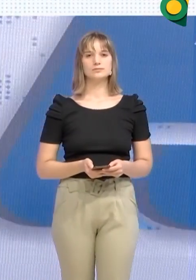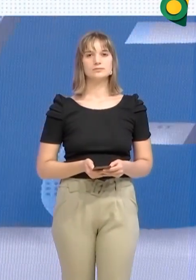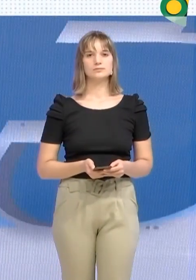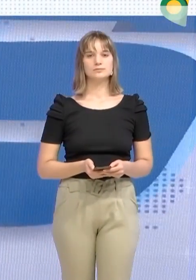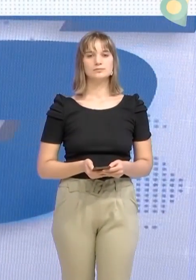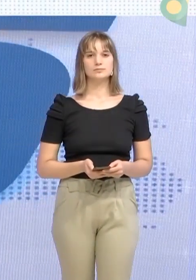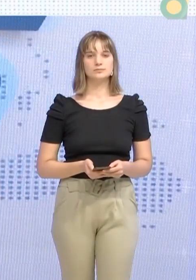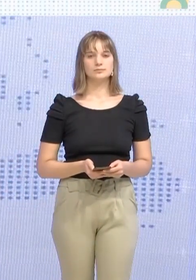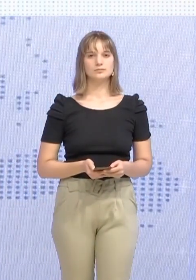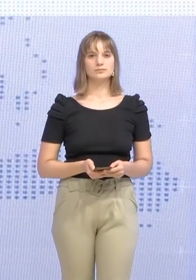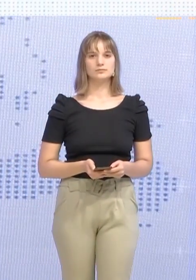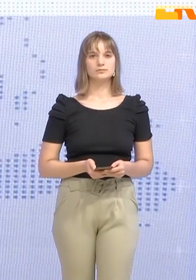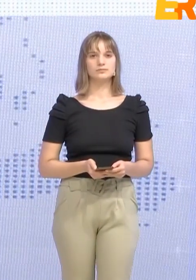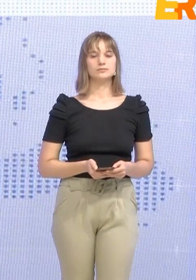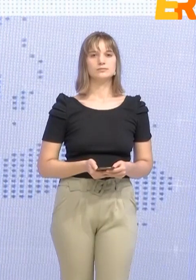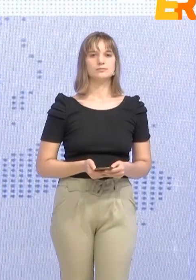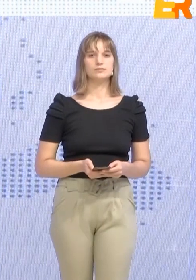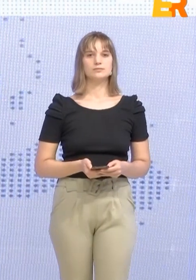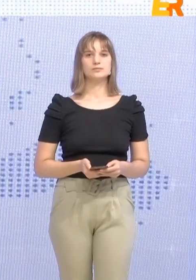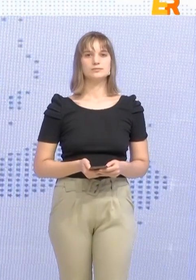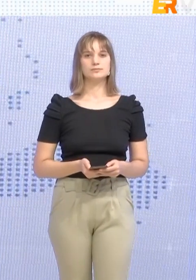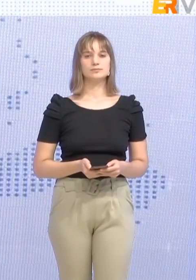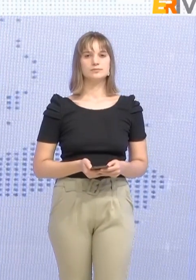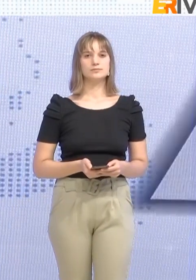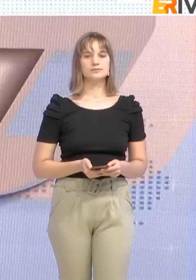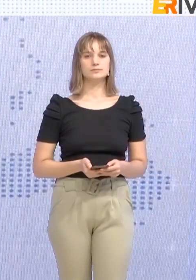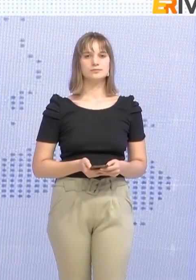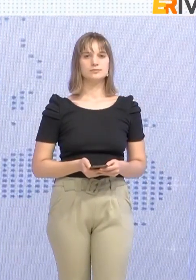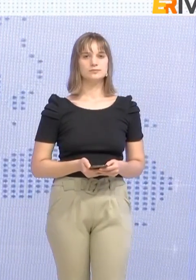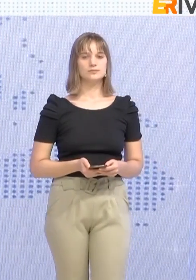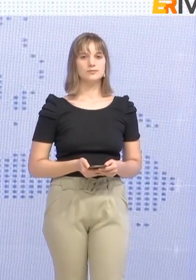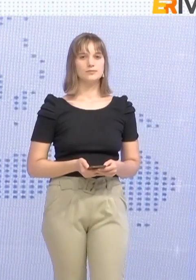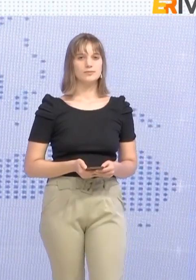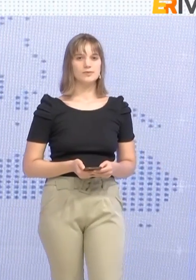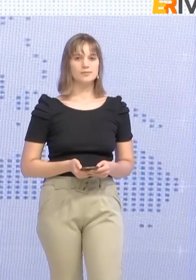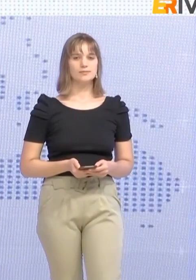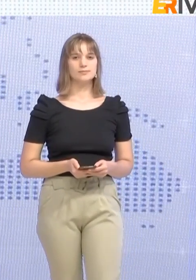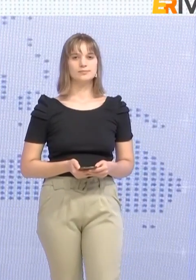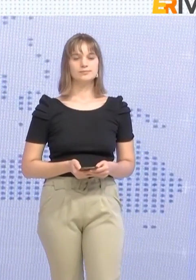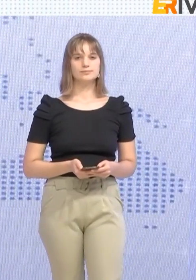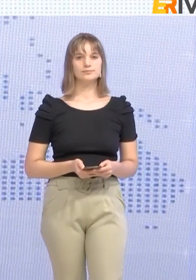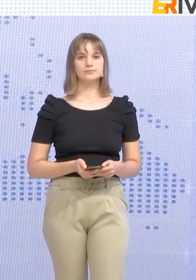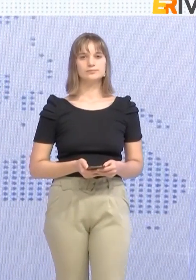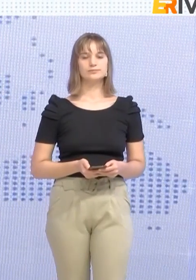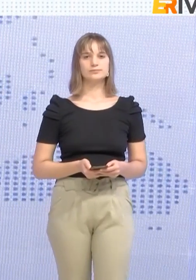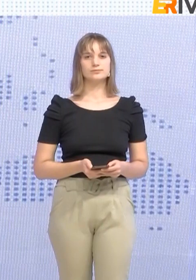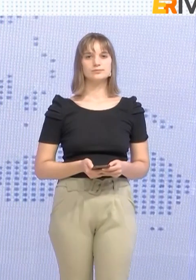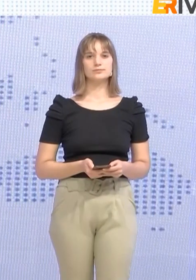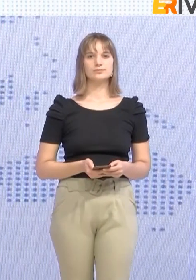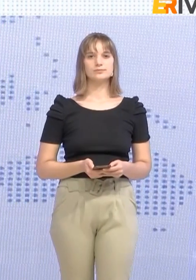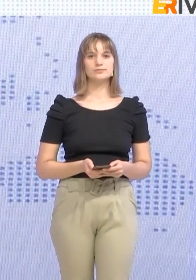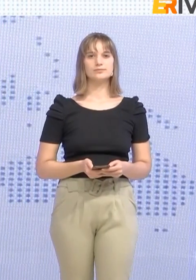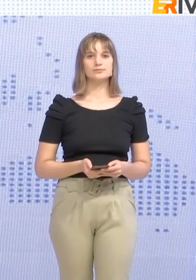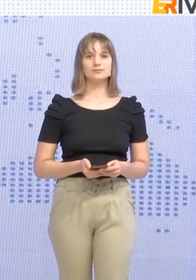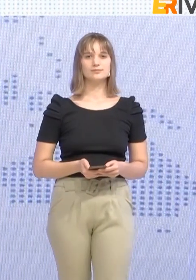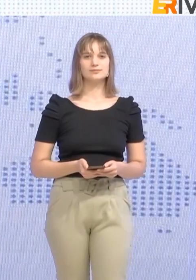esté operando la página oficial del banco. Sí. Si me ocurre el hecho. Sí. En la mitad de la conversación